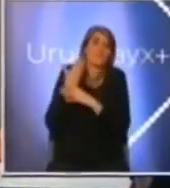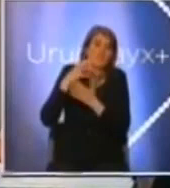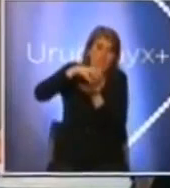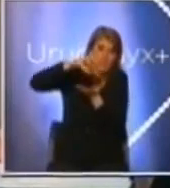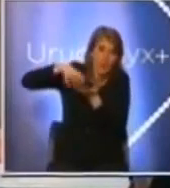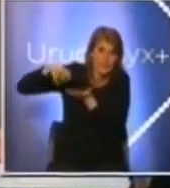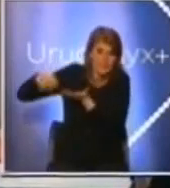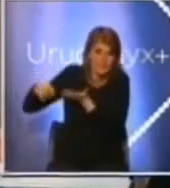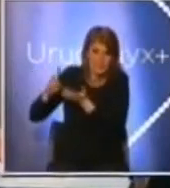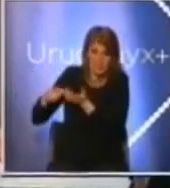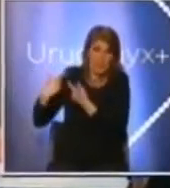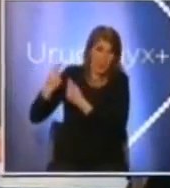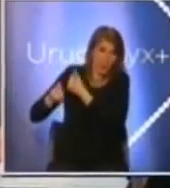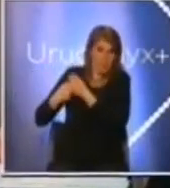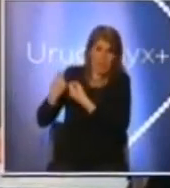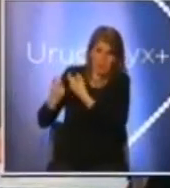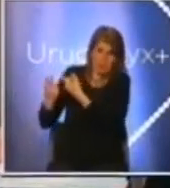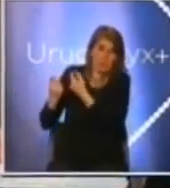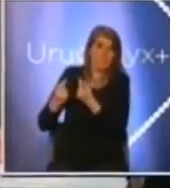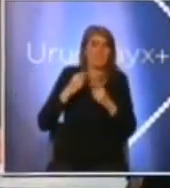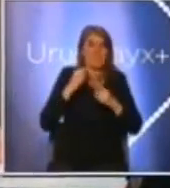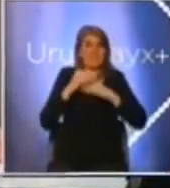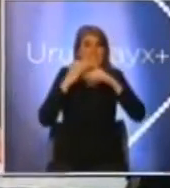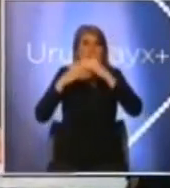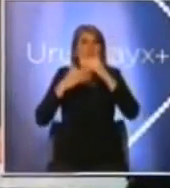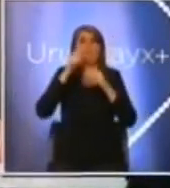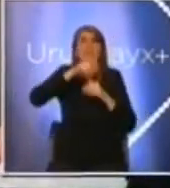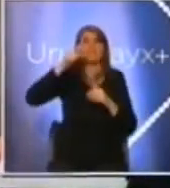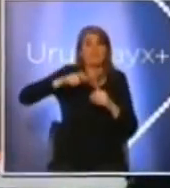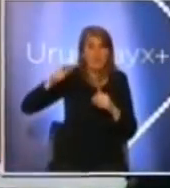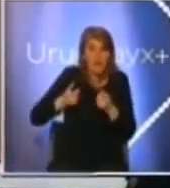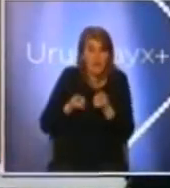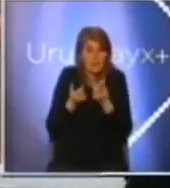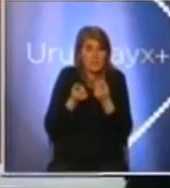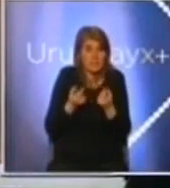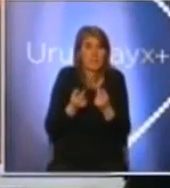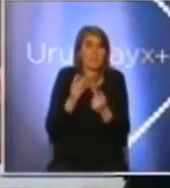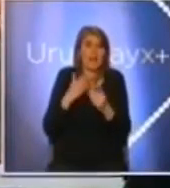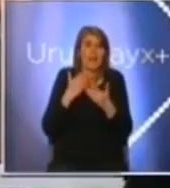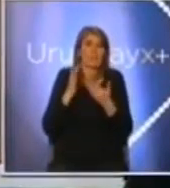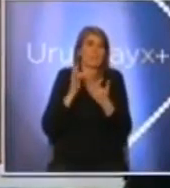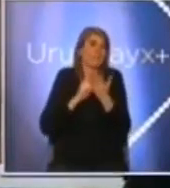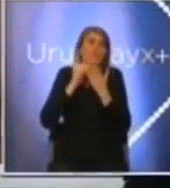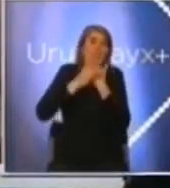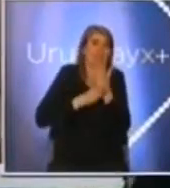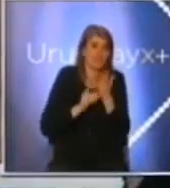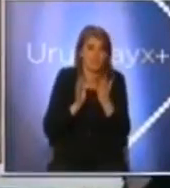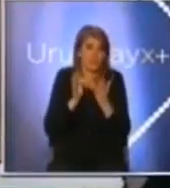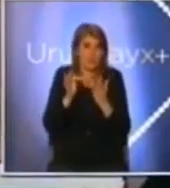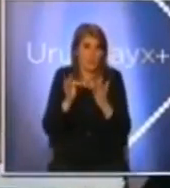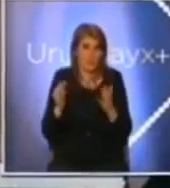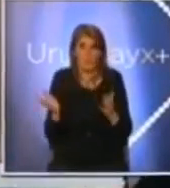productivos. Desarrollaremos proveedores nacionales competitivos en los grandes proyectos